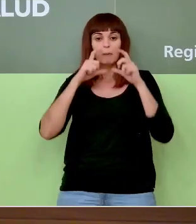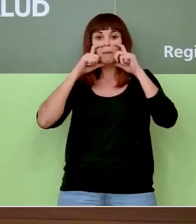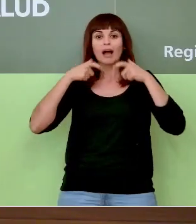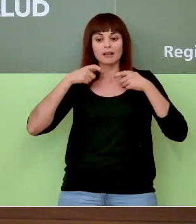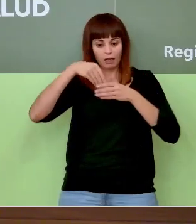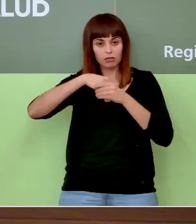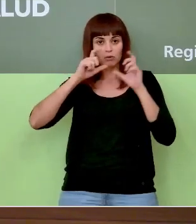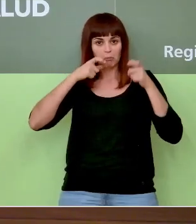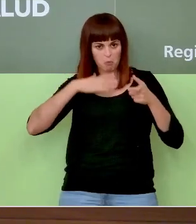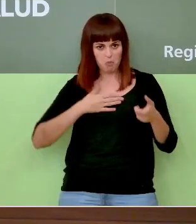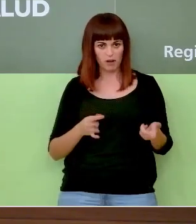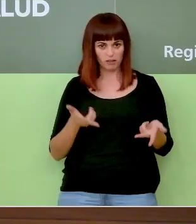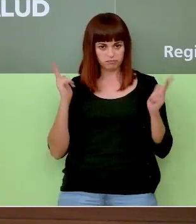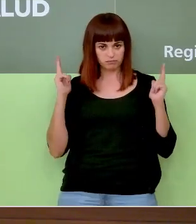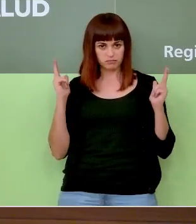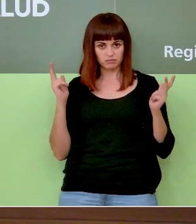en principio